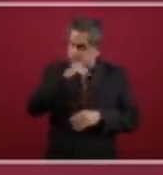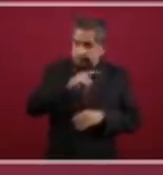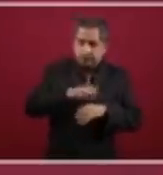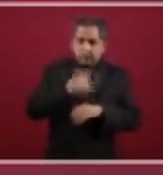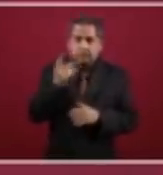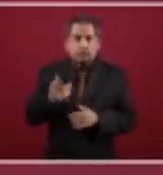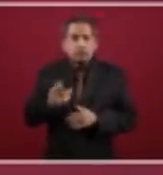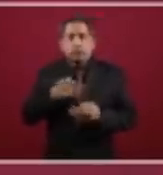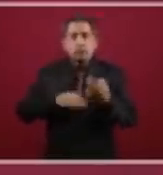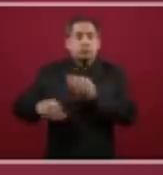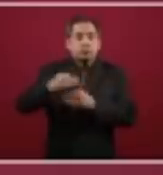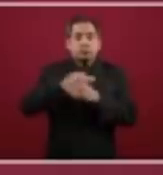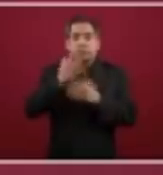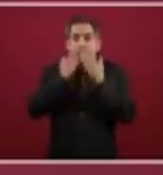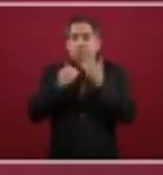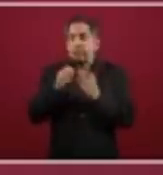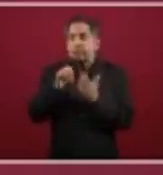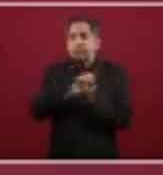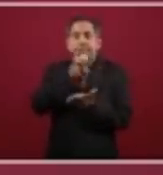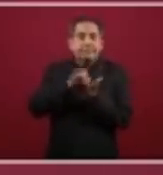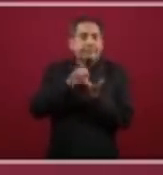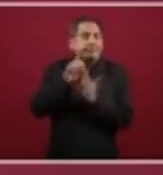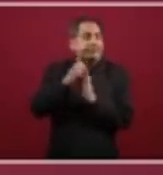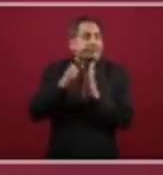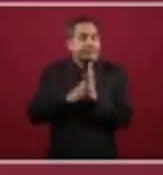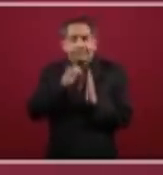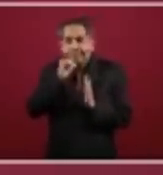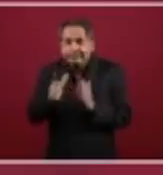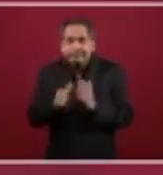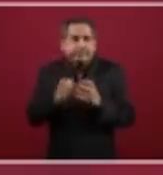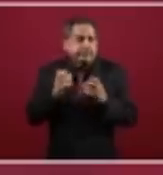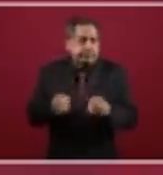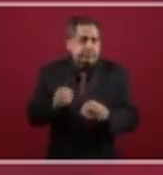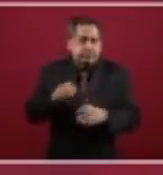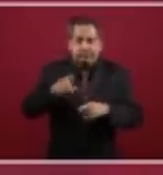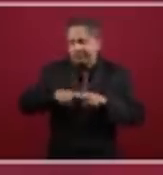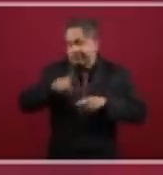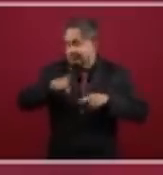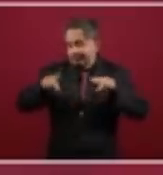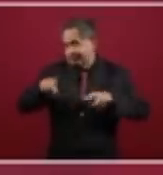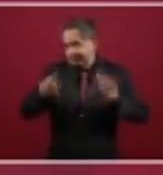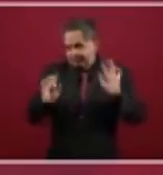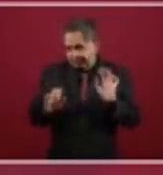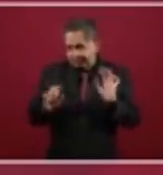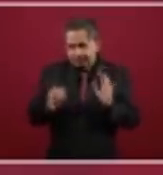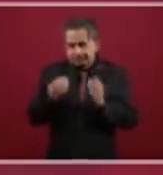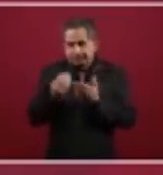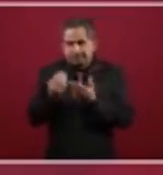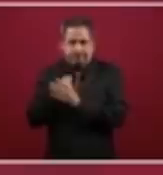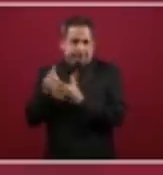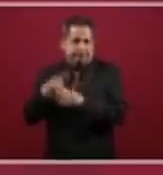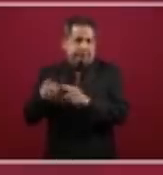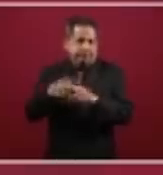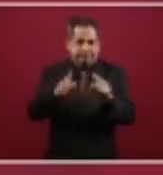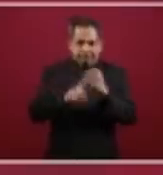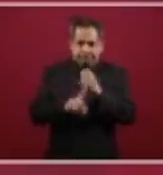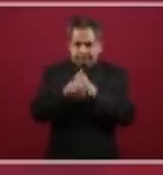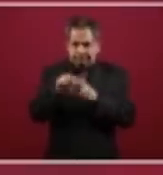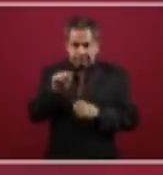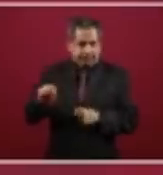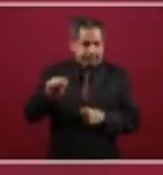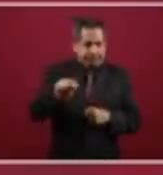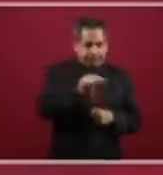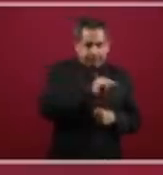porque no todos tienen escrituras, porque algunos, en fin, las distintas problemas que sabemos que